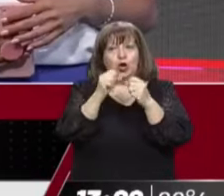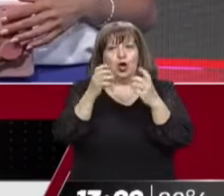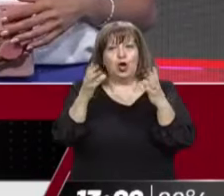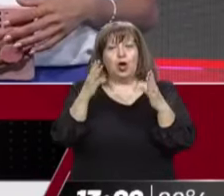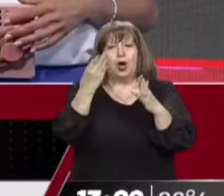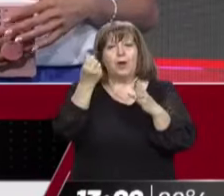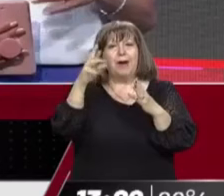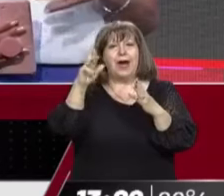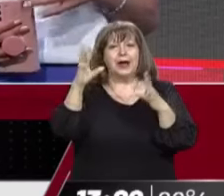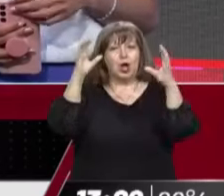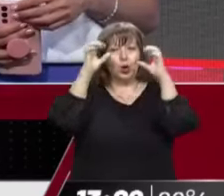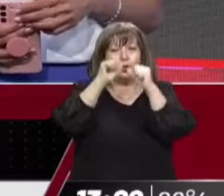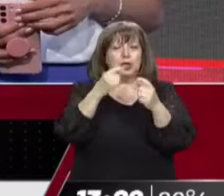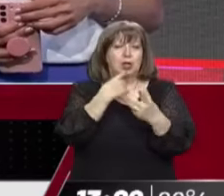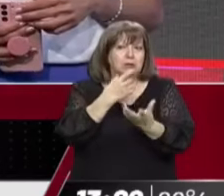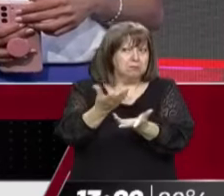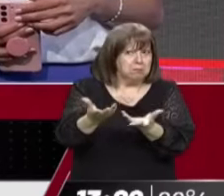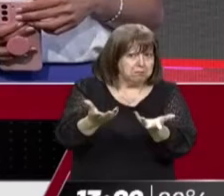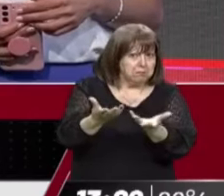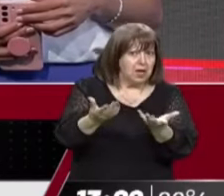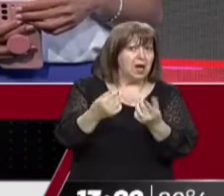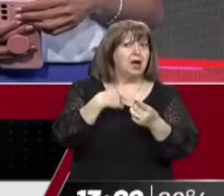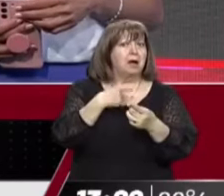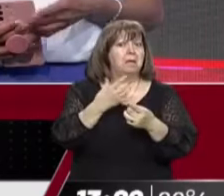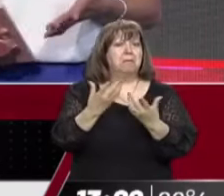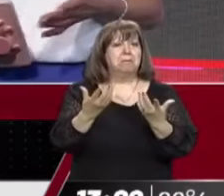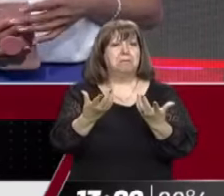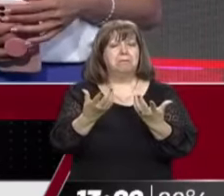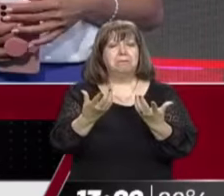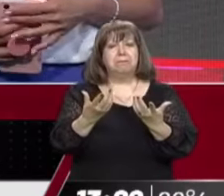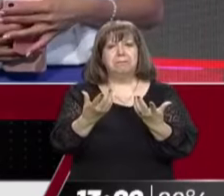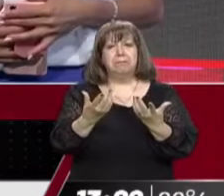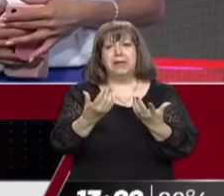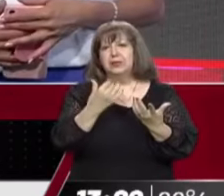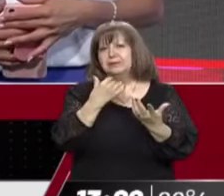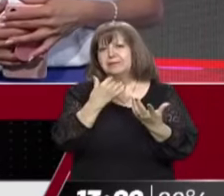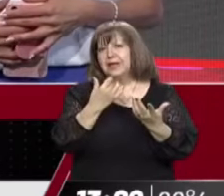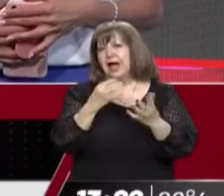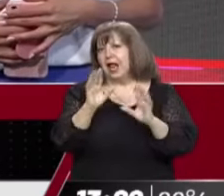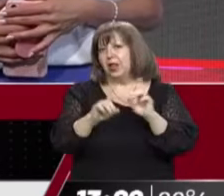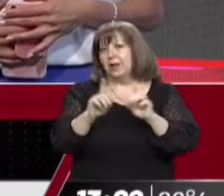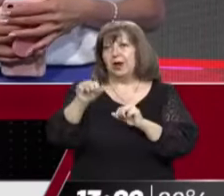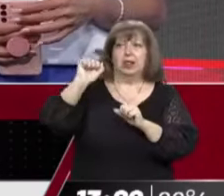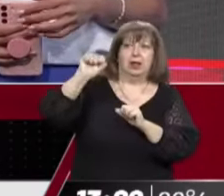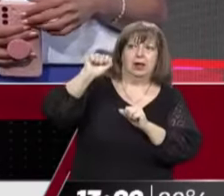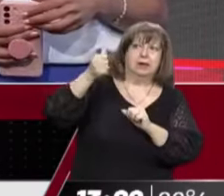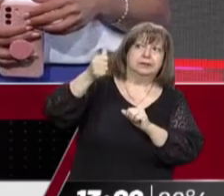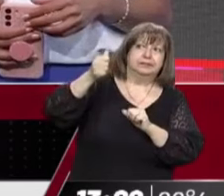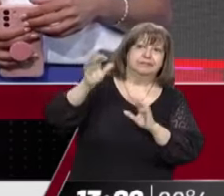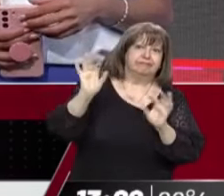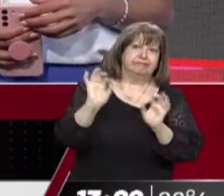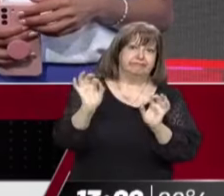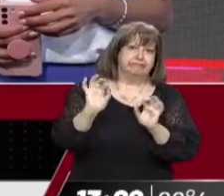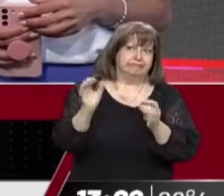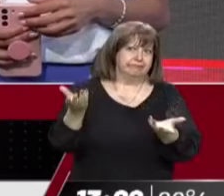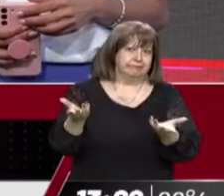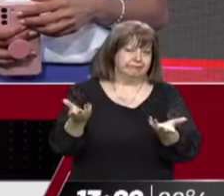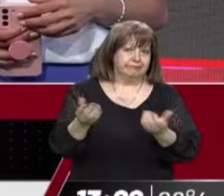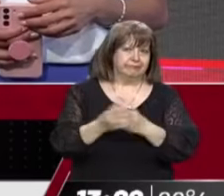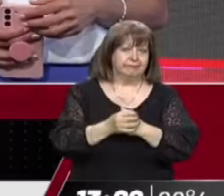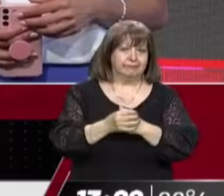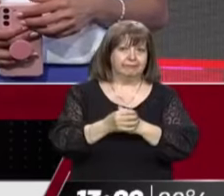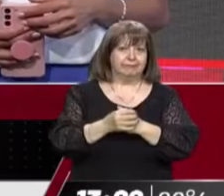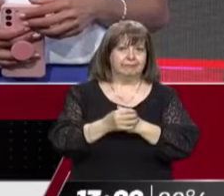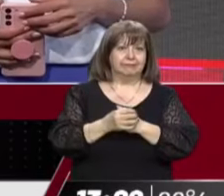trabajando personal de ese otro sitio también. Pero claro, es esperable que tal vez nadie haya llegado todavía.